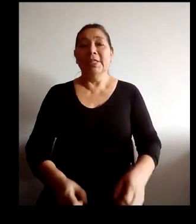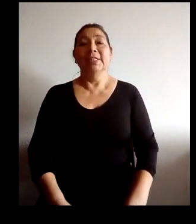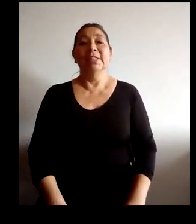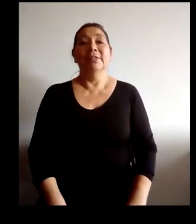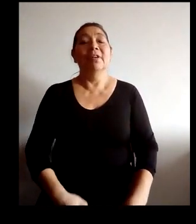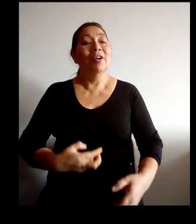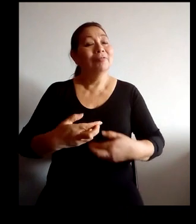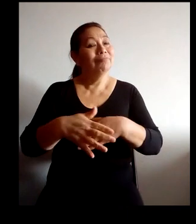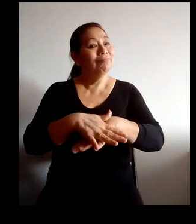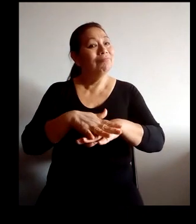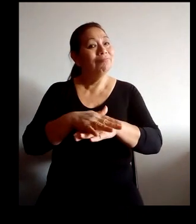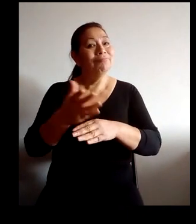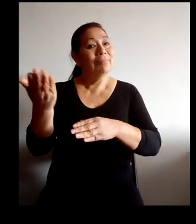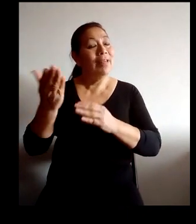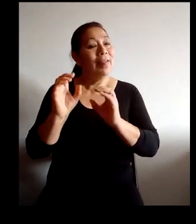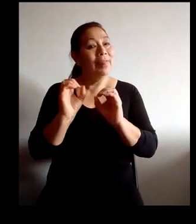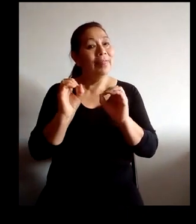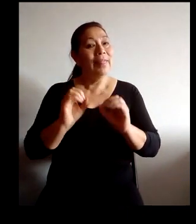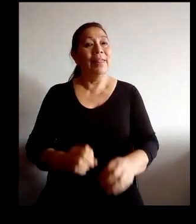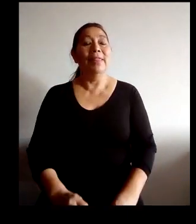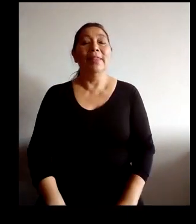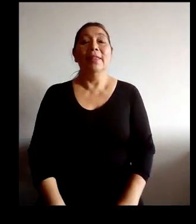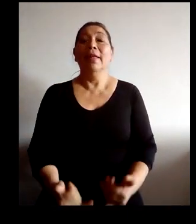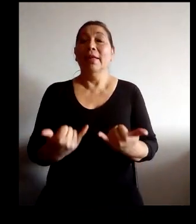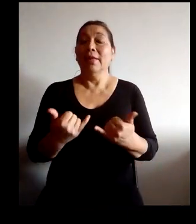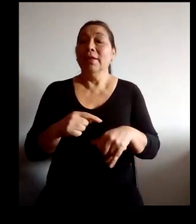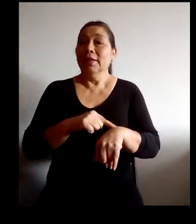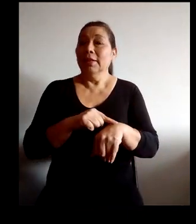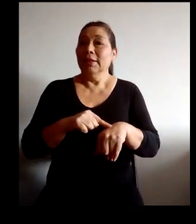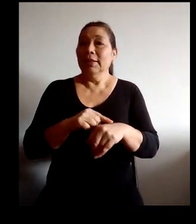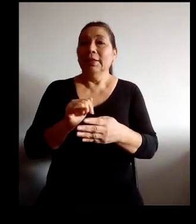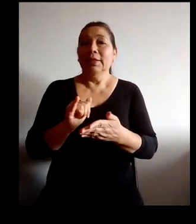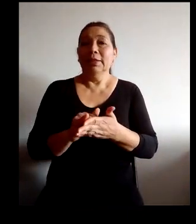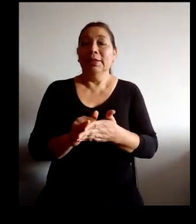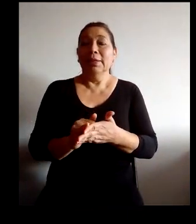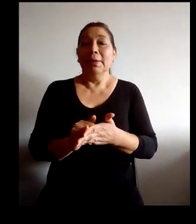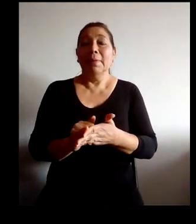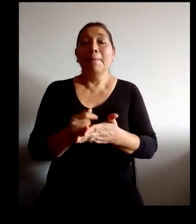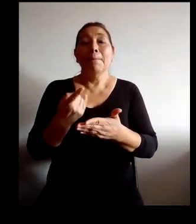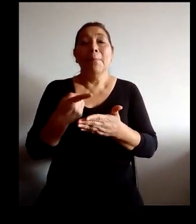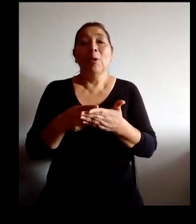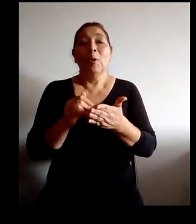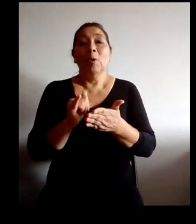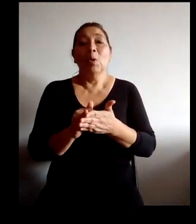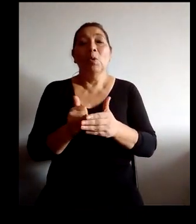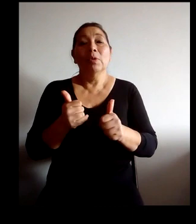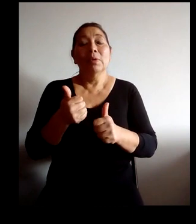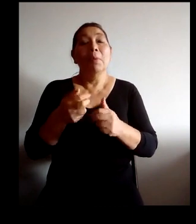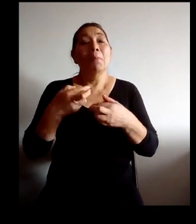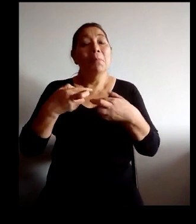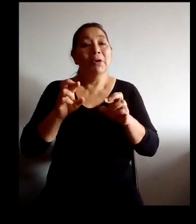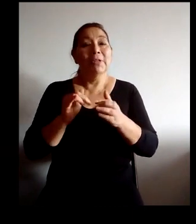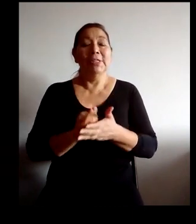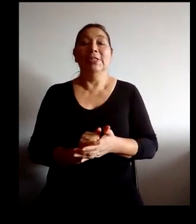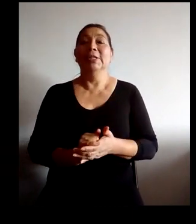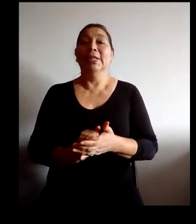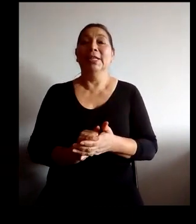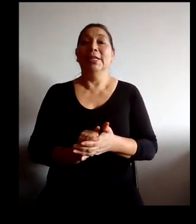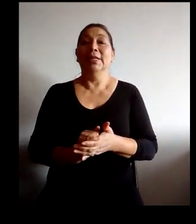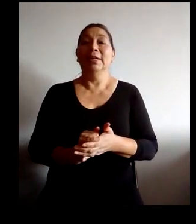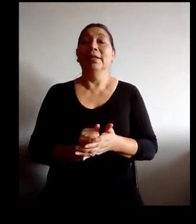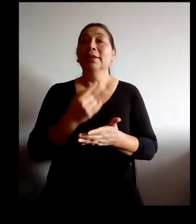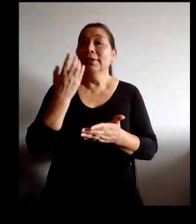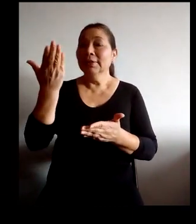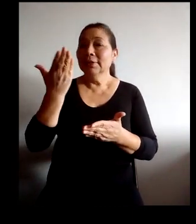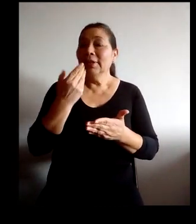invalidez por enfermedad profesional. En este sentido, la sentencia de vista señaló la improcedente de la demanda,